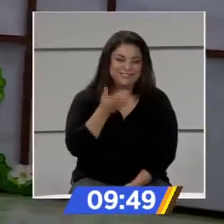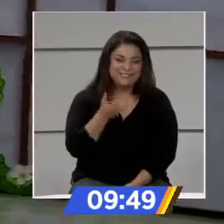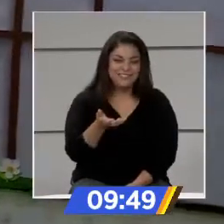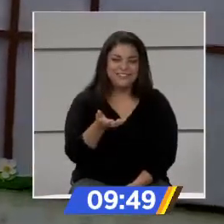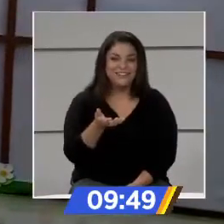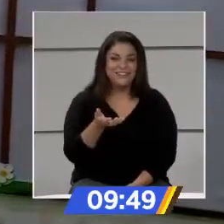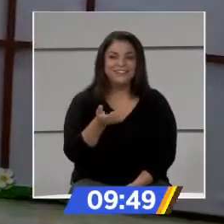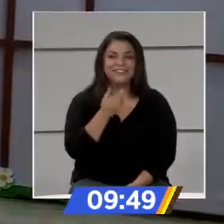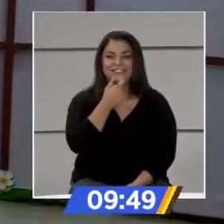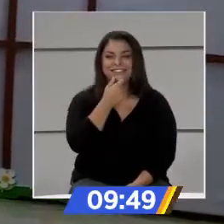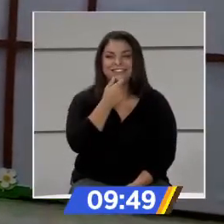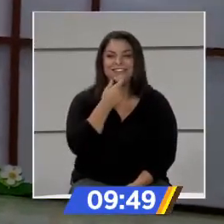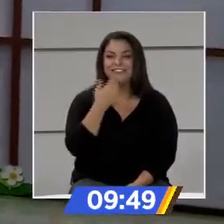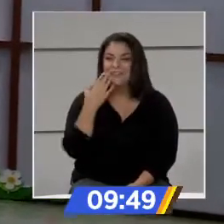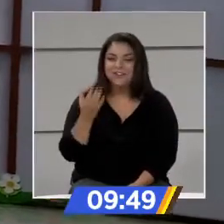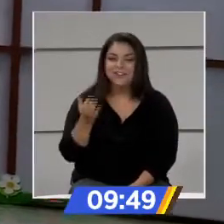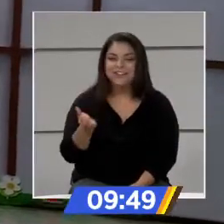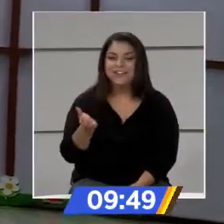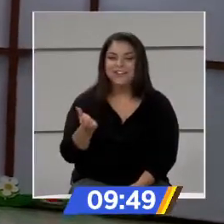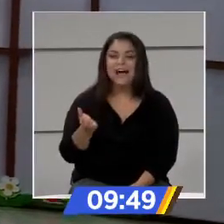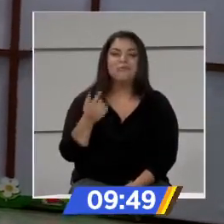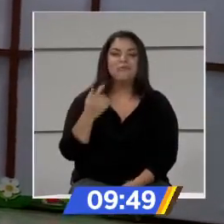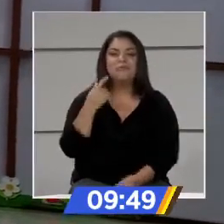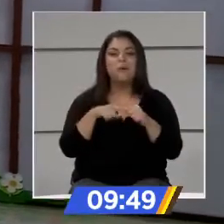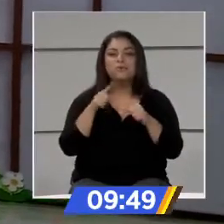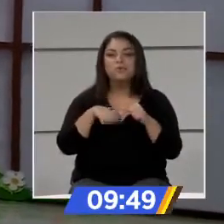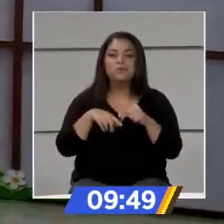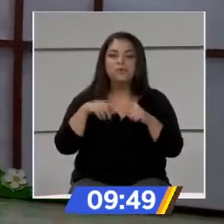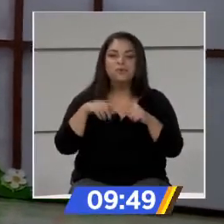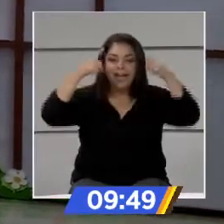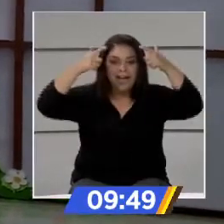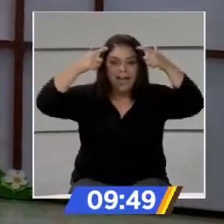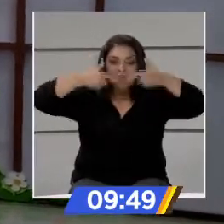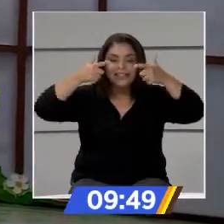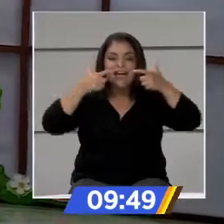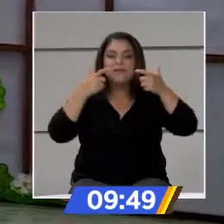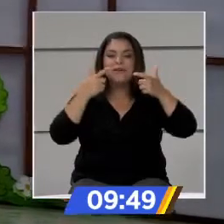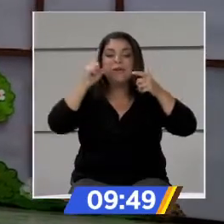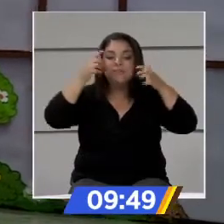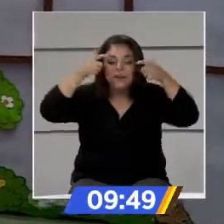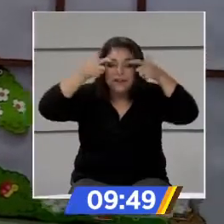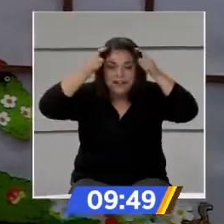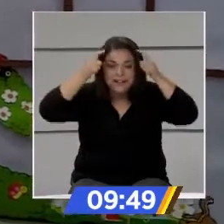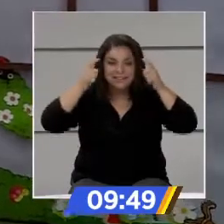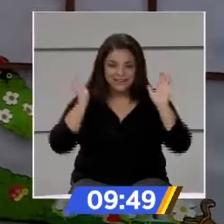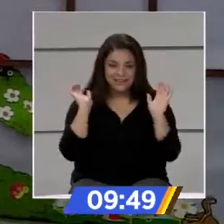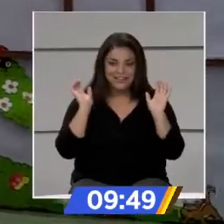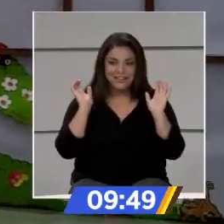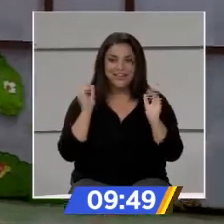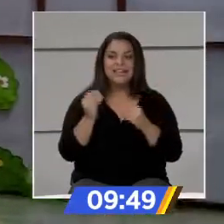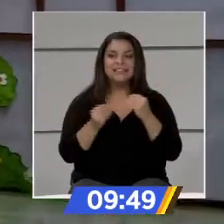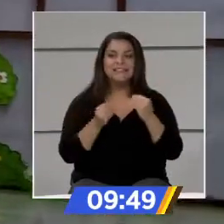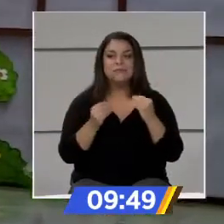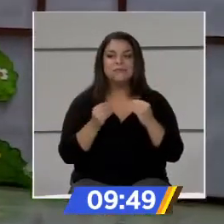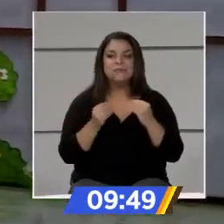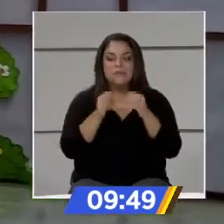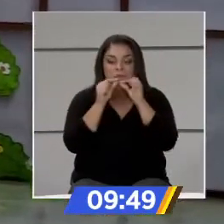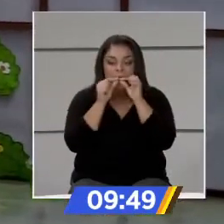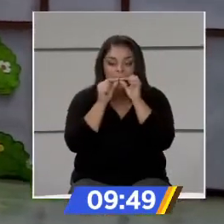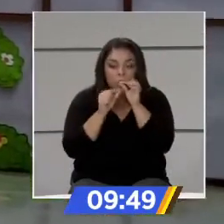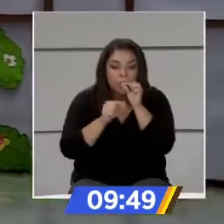No puedo. Ay, aquí. Pero no podemos usar con la careta. Pero lo levantamos así. Ok, ¿y qué tenemos que hacer? Soplar. Ajá, hasta llegar